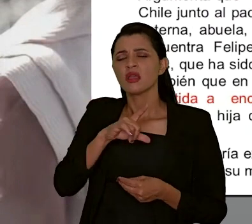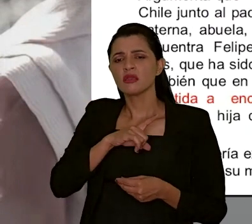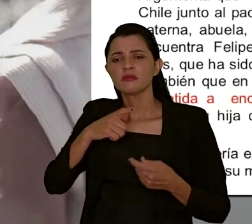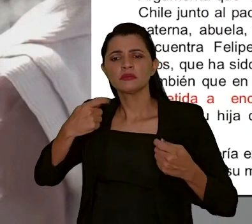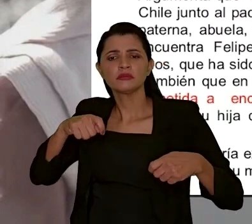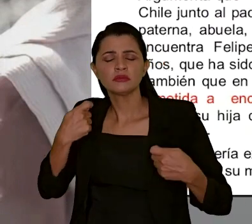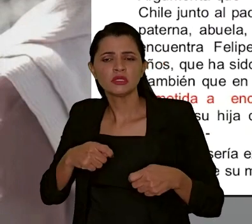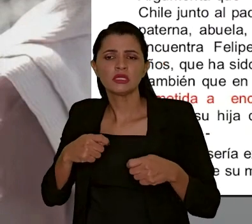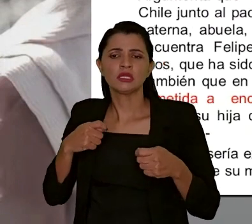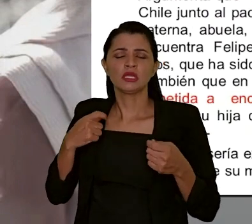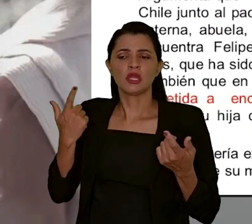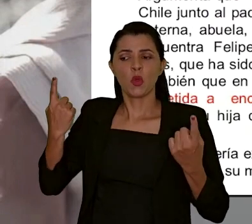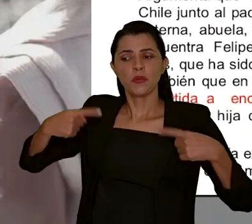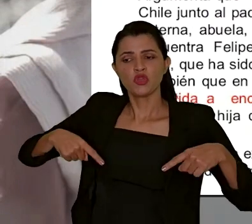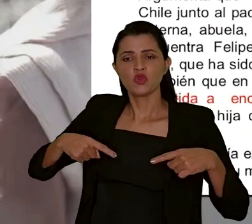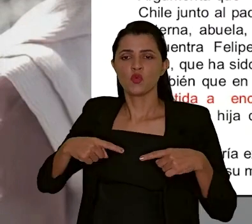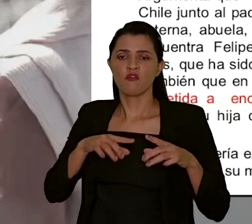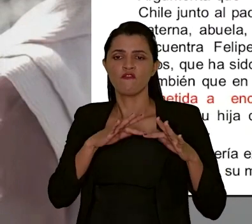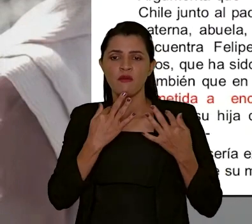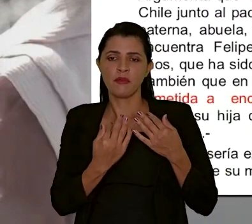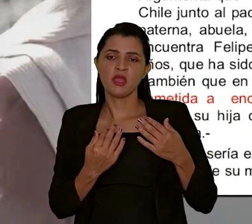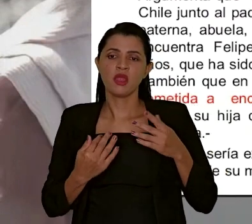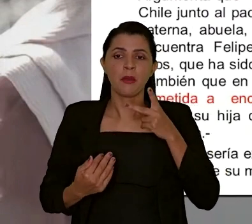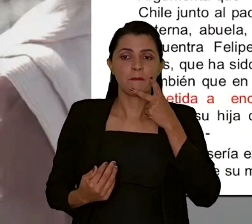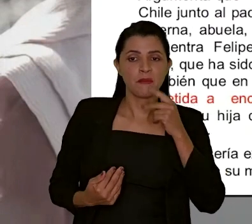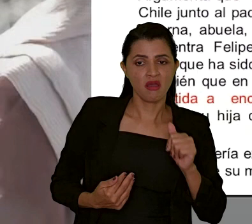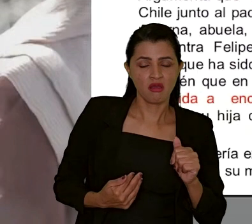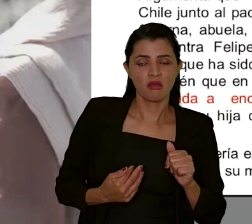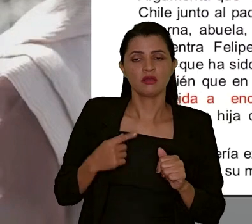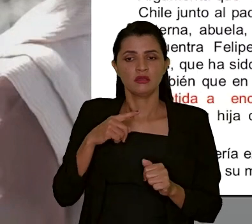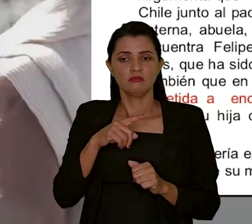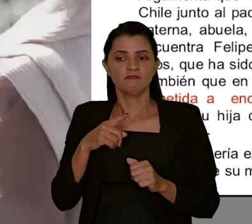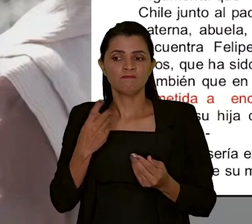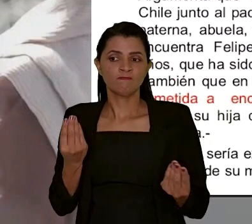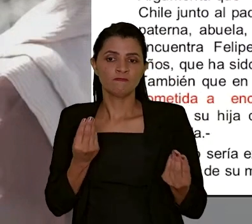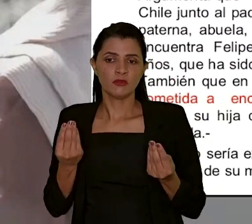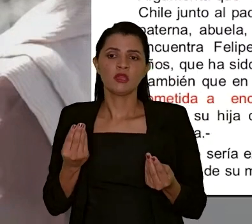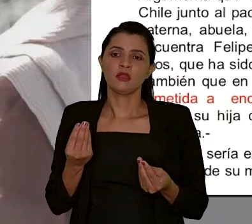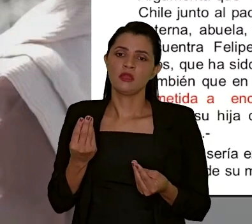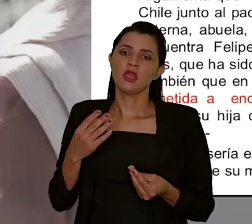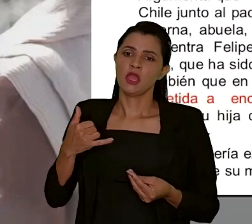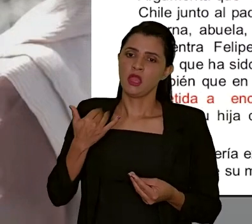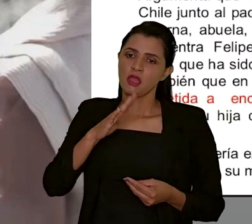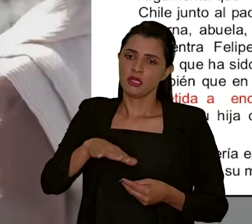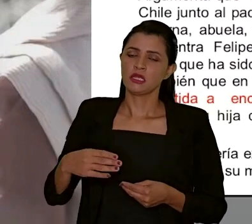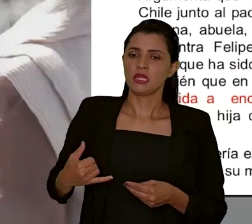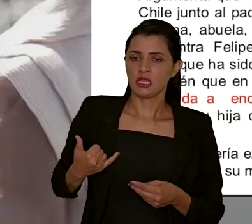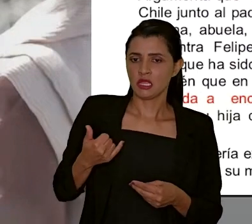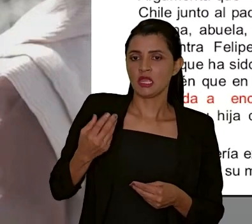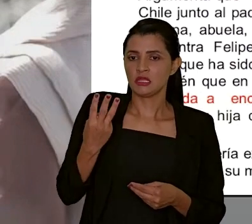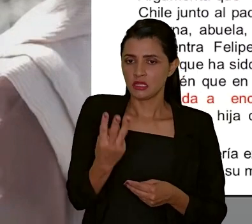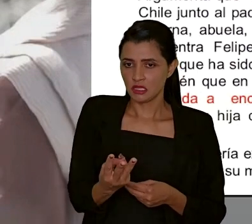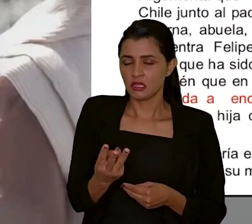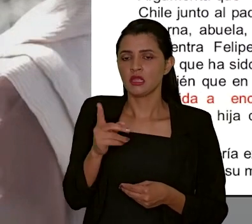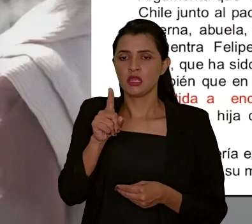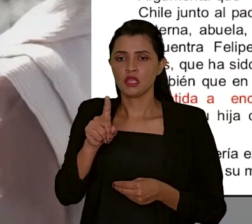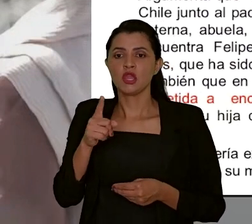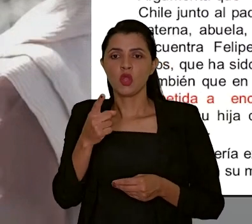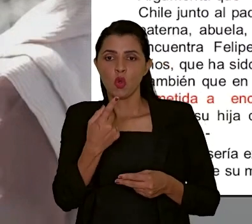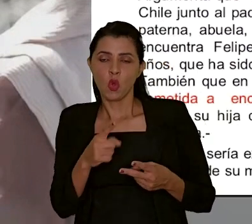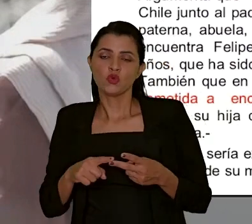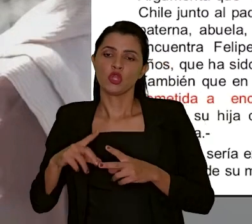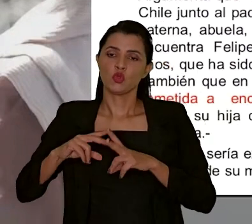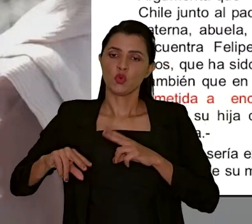que convivir con la familia paterna, abuela, tío y 3 sobrinos, en los que se encuentra Felipe, un adolescente